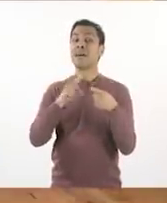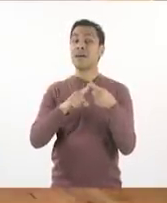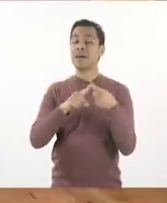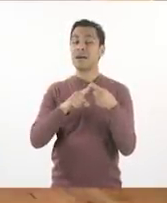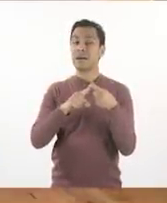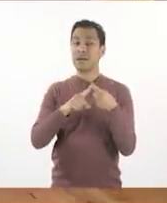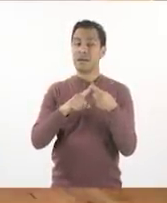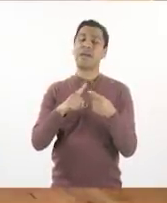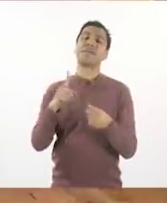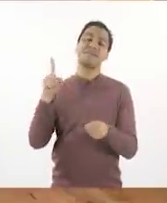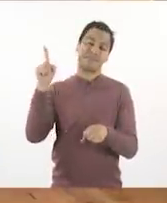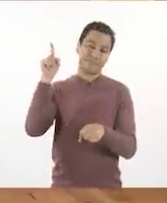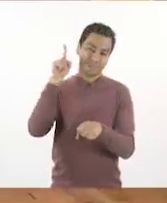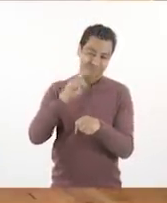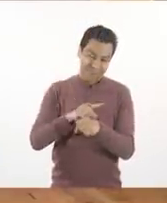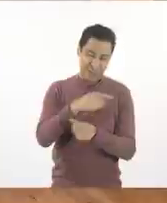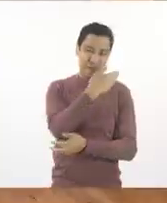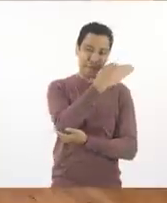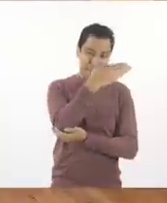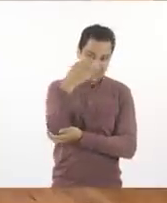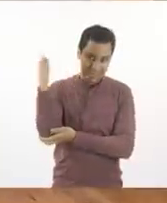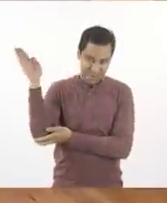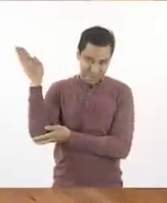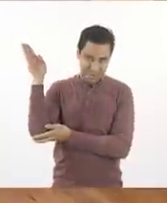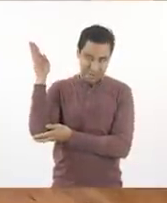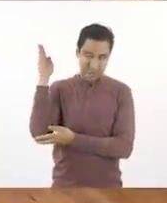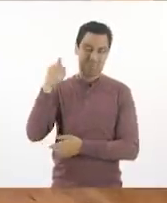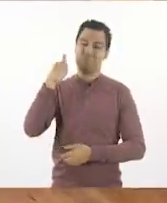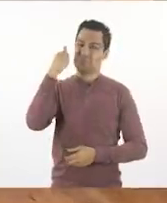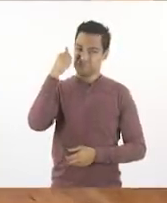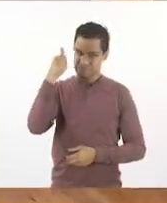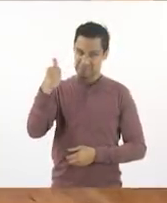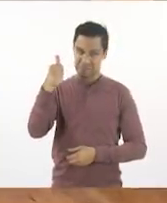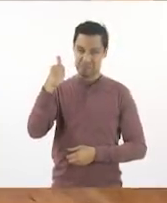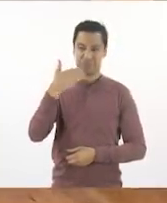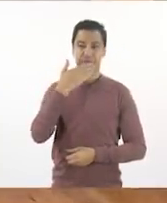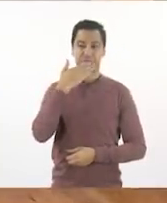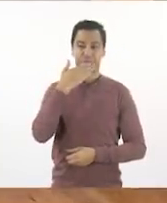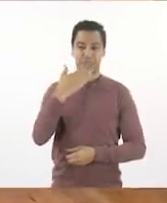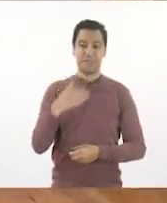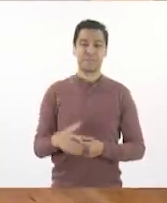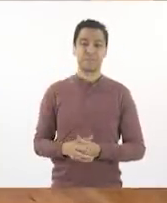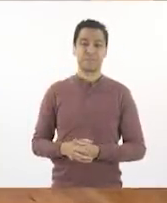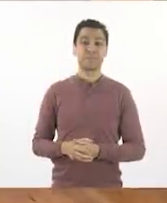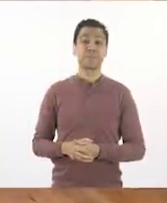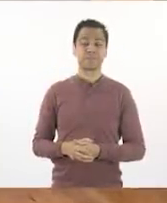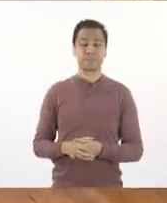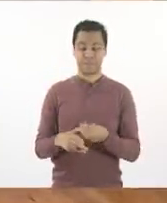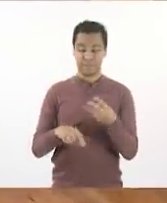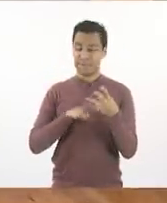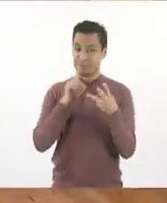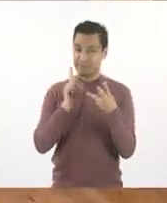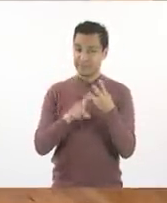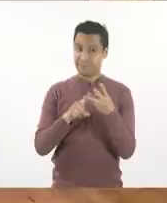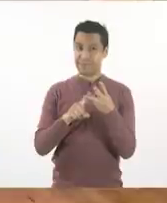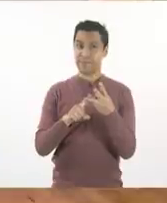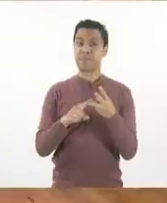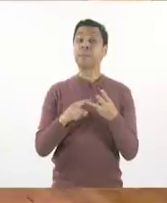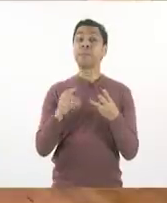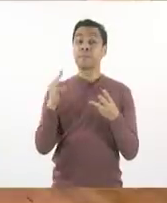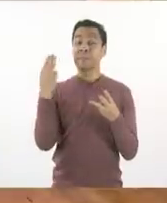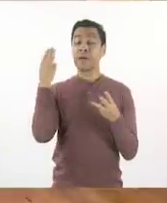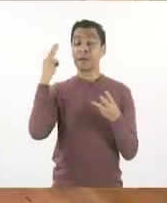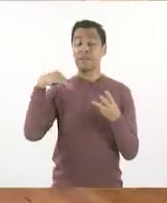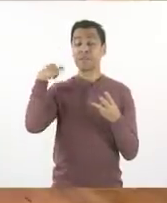El Día de la Bandera. El Día de la Bandera. Muy bien. En marzo.